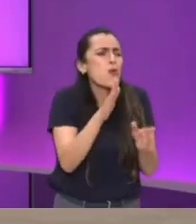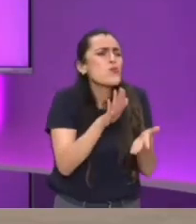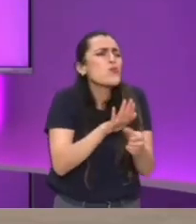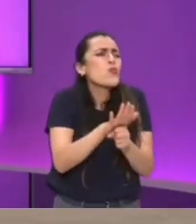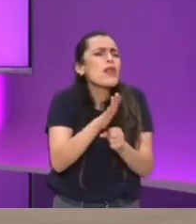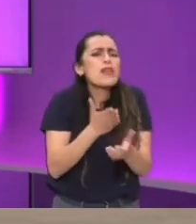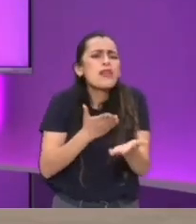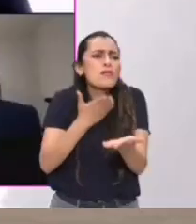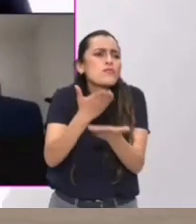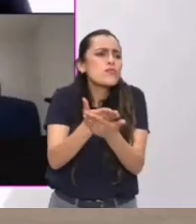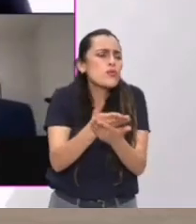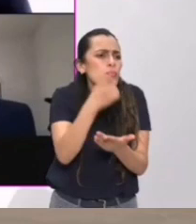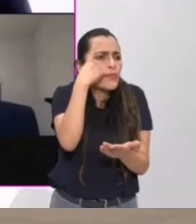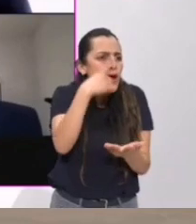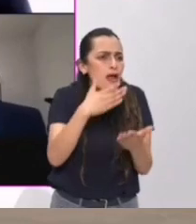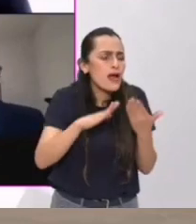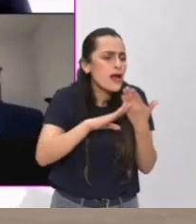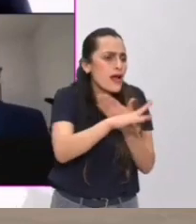tiene?